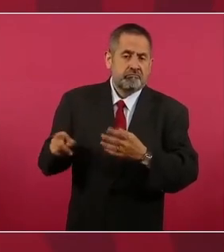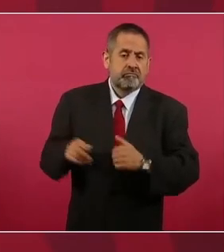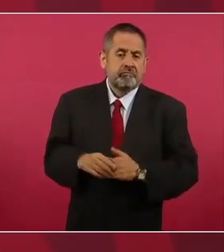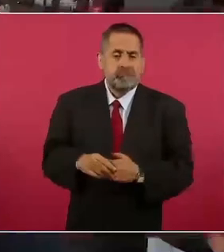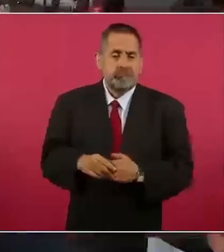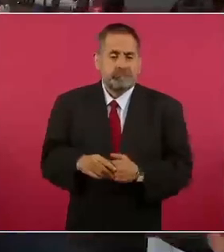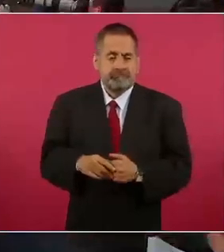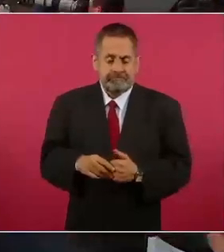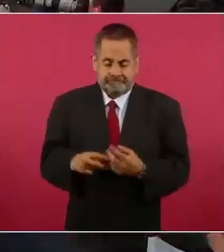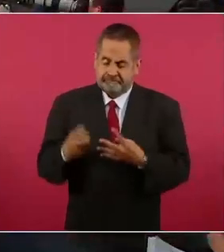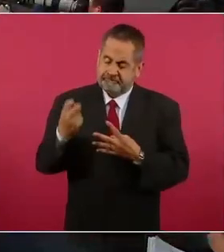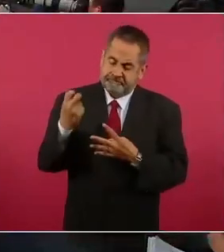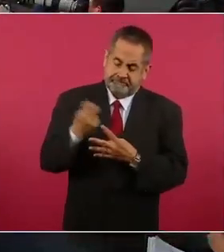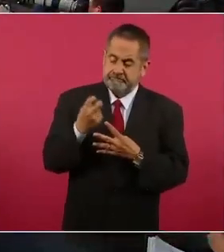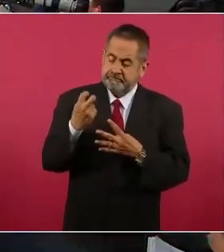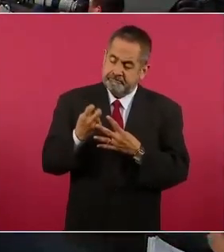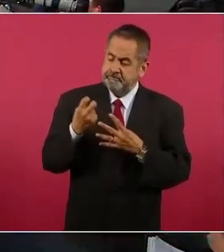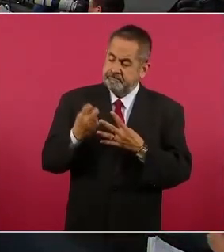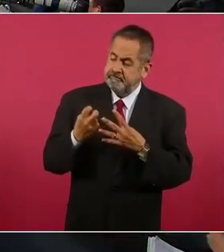así van a ser